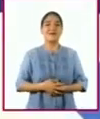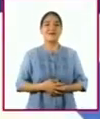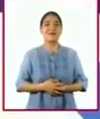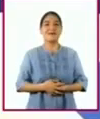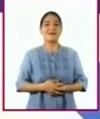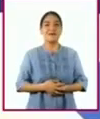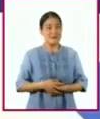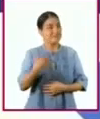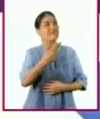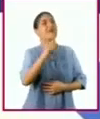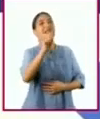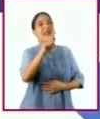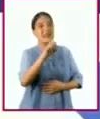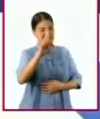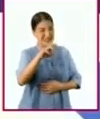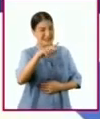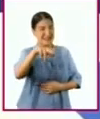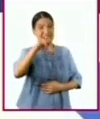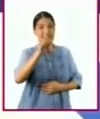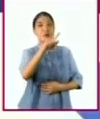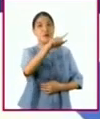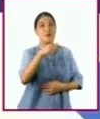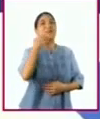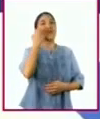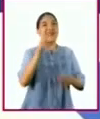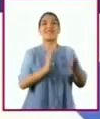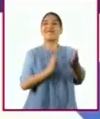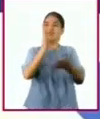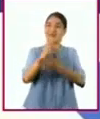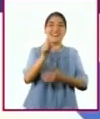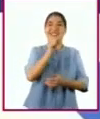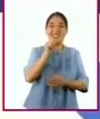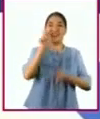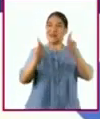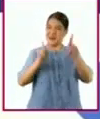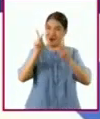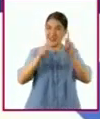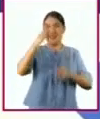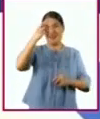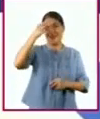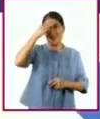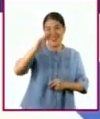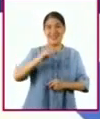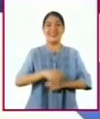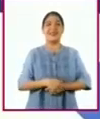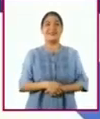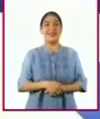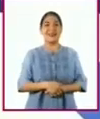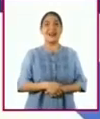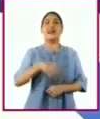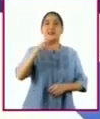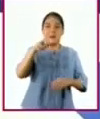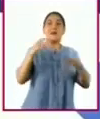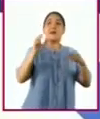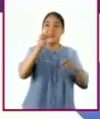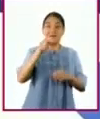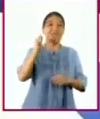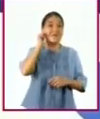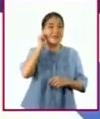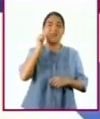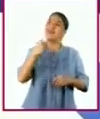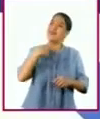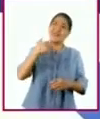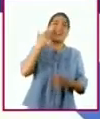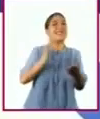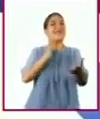¿Qué tal, Enrique? ¿Ya te dieron ganas de recorrer Baja California? Maestra, desde luego es un destino que no me